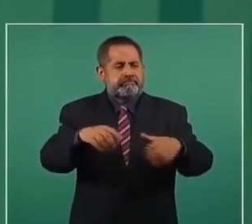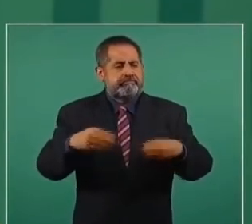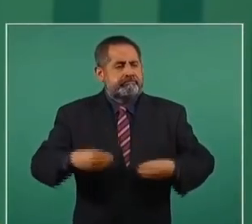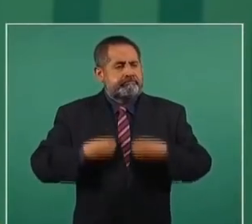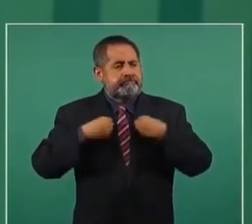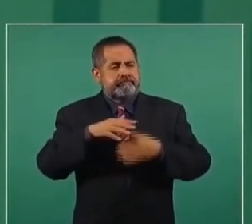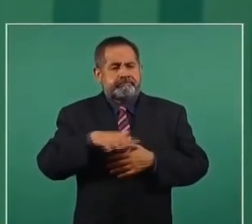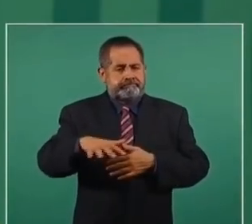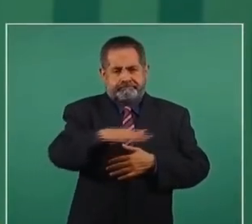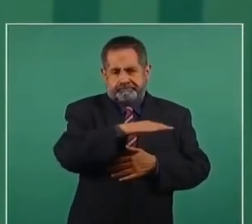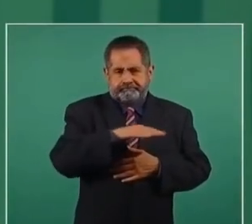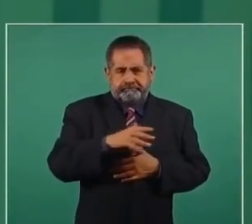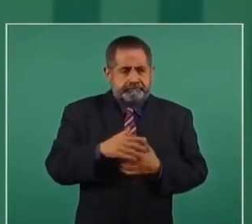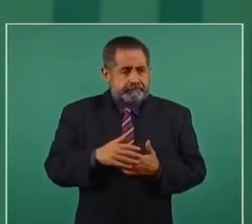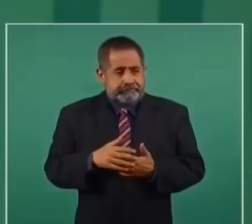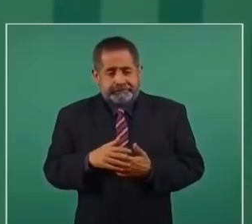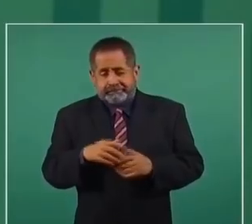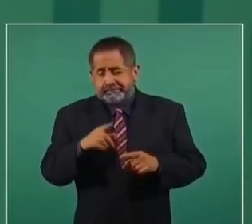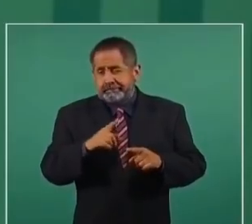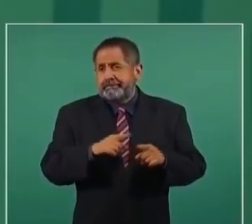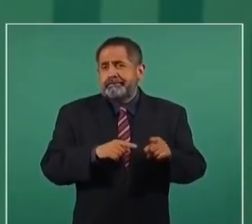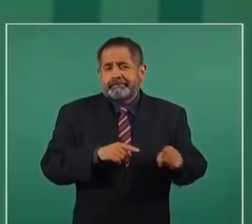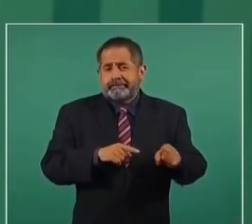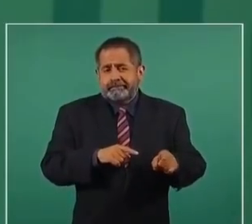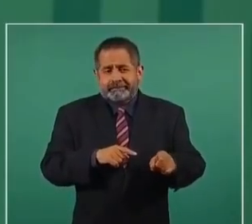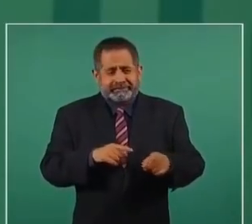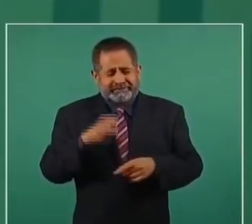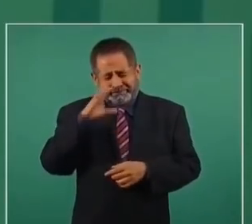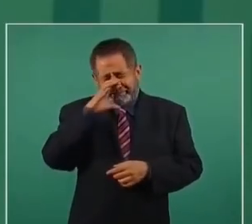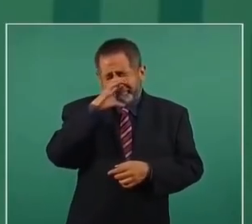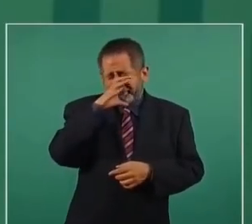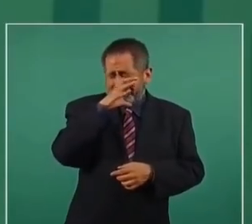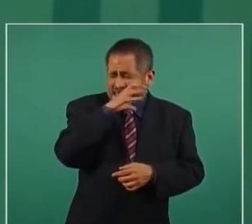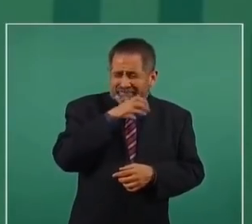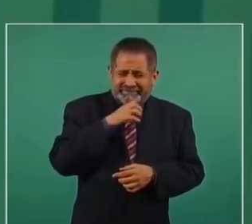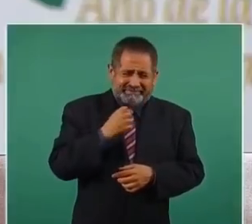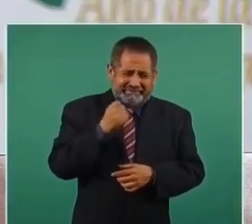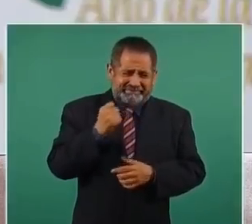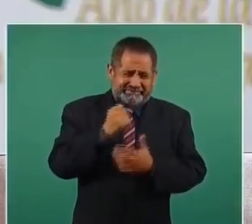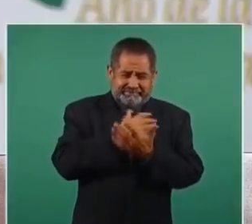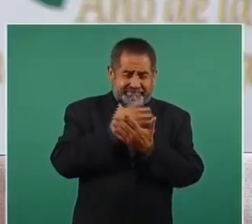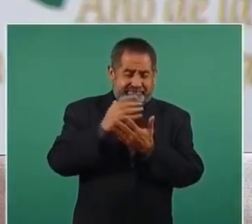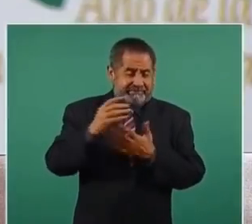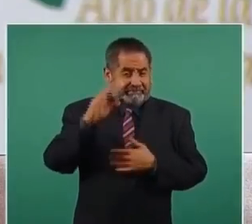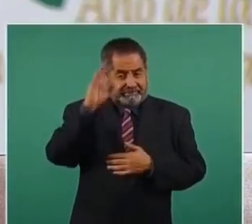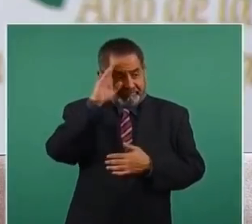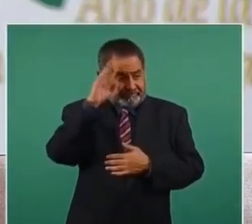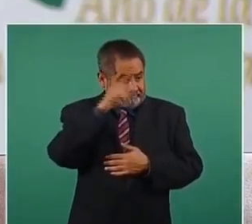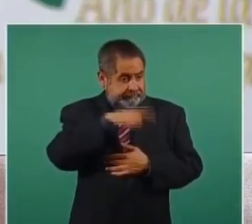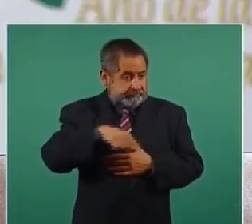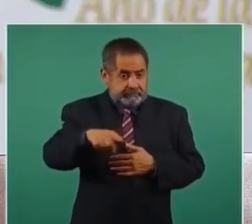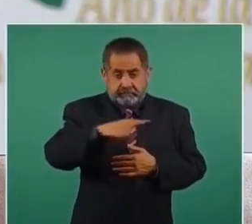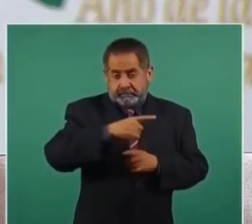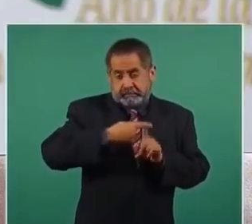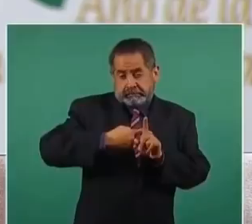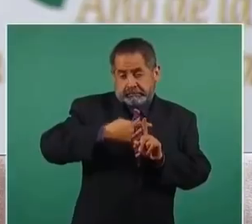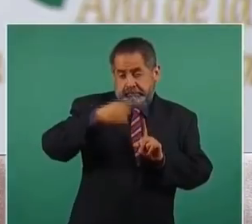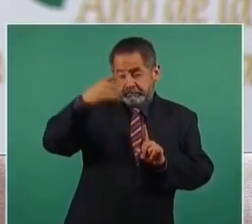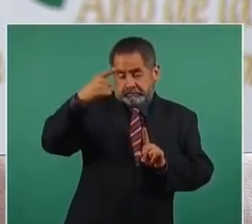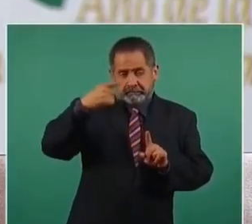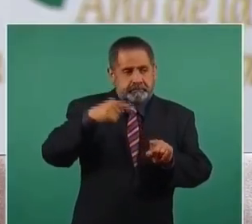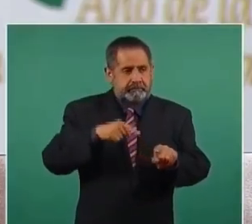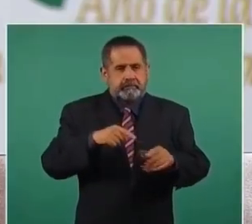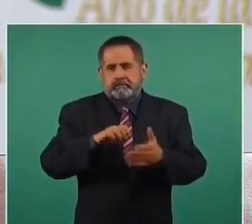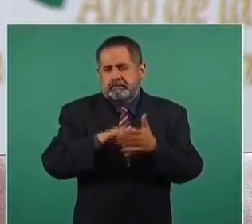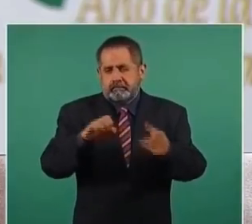padecen más del calor, de las altas temperaturas, en el